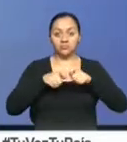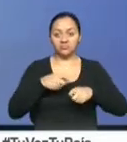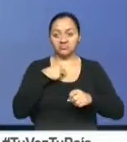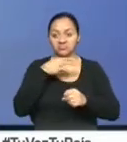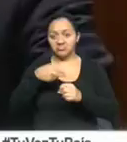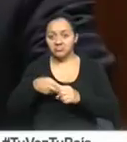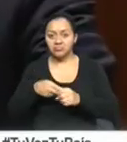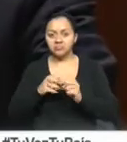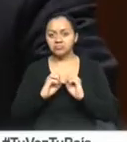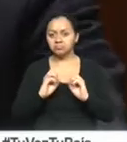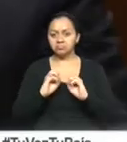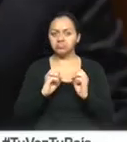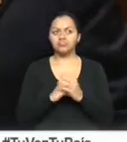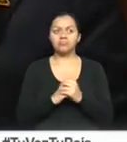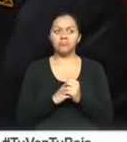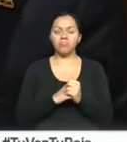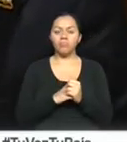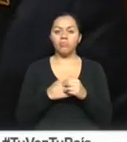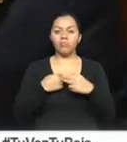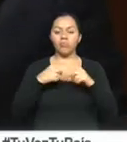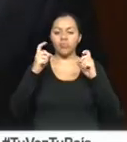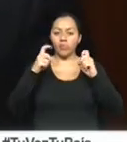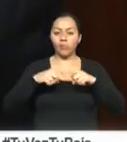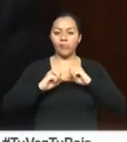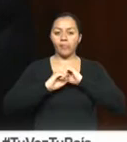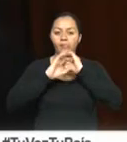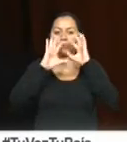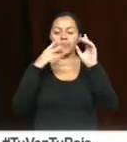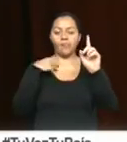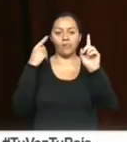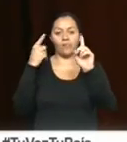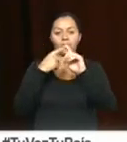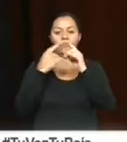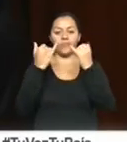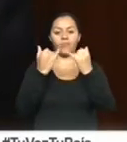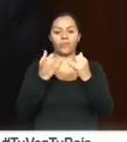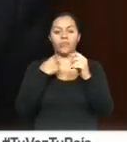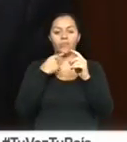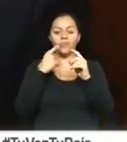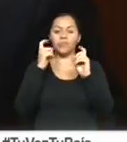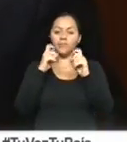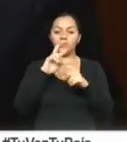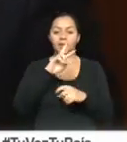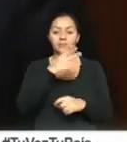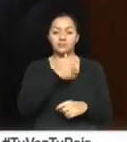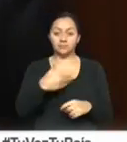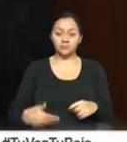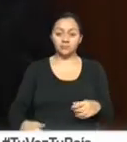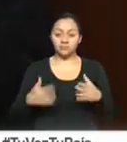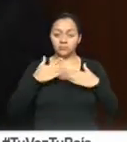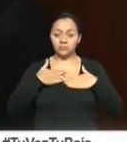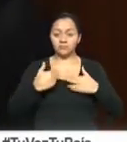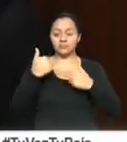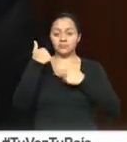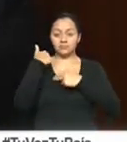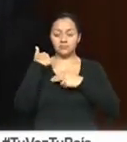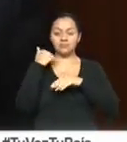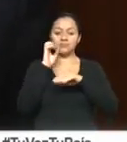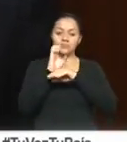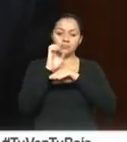contratación. Debo decir que como vicepresidente de la República ni como ministro de